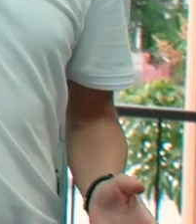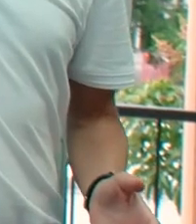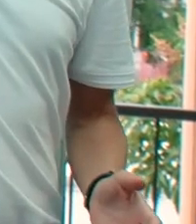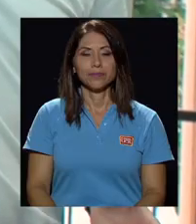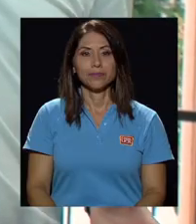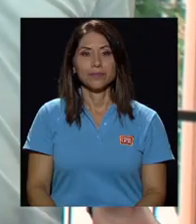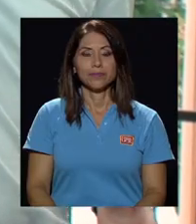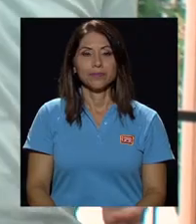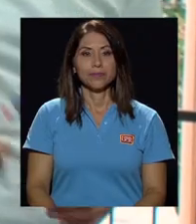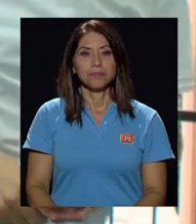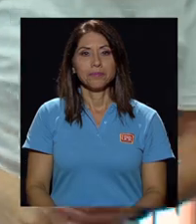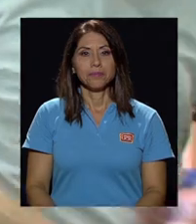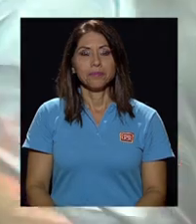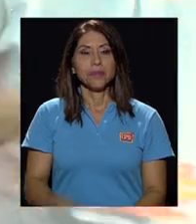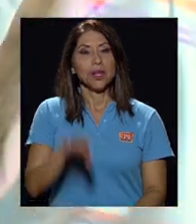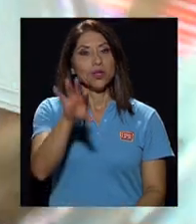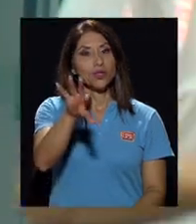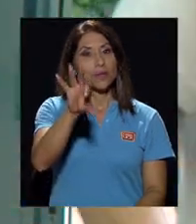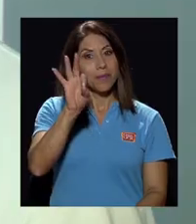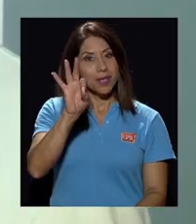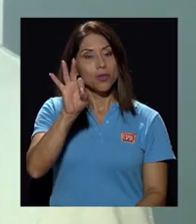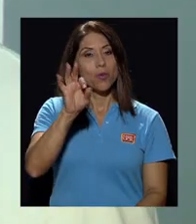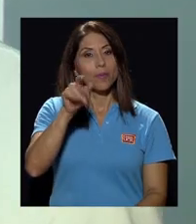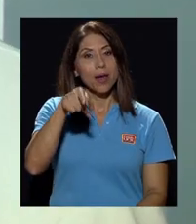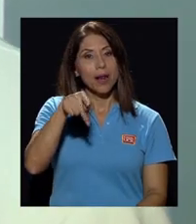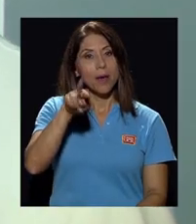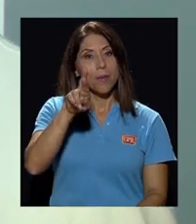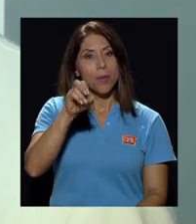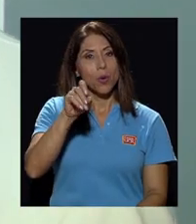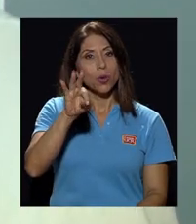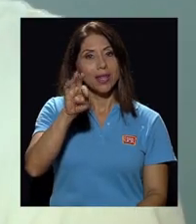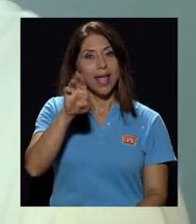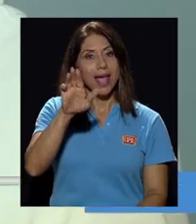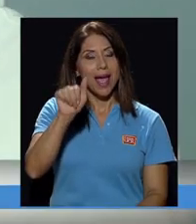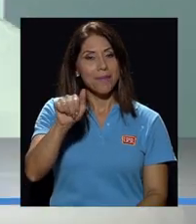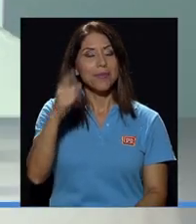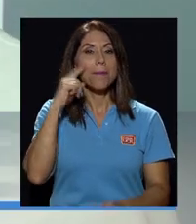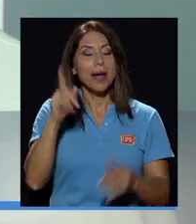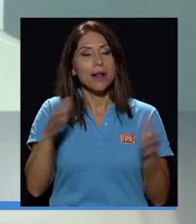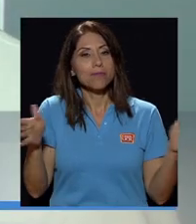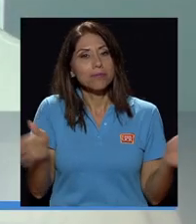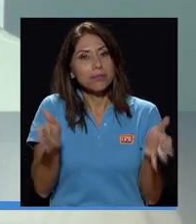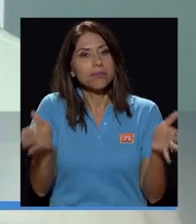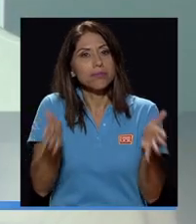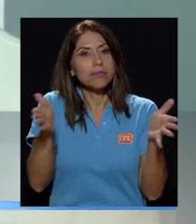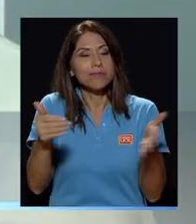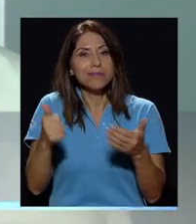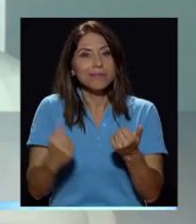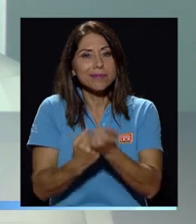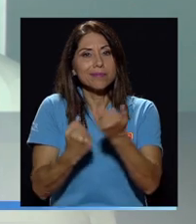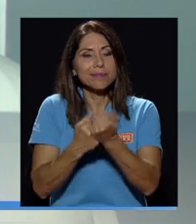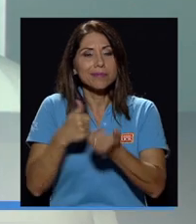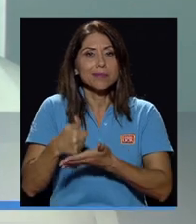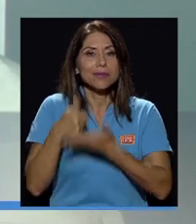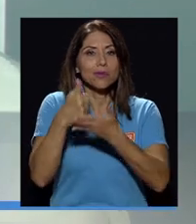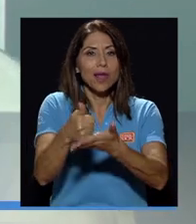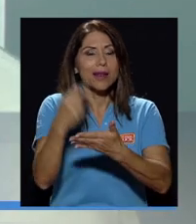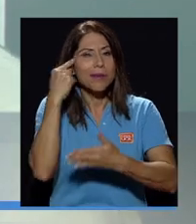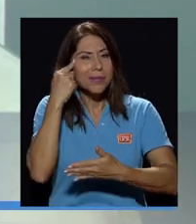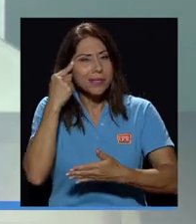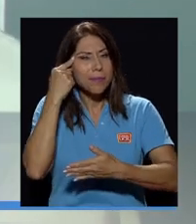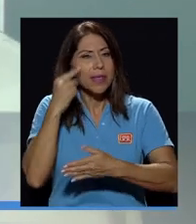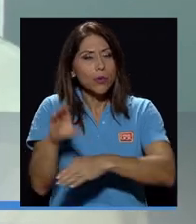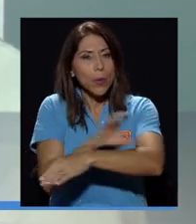se invitó por lotes para poner en marcha o empujar o de alguna forma ayudar para el desarrollo de lo que es el pensamiento